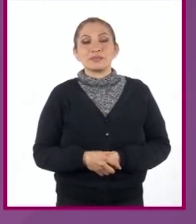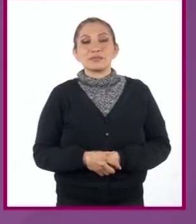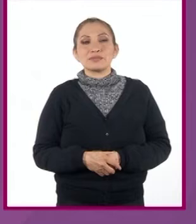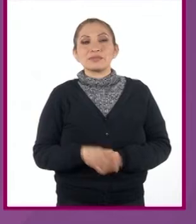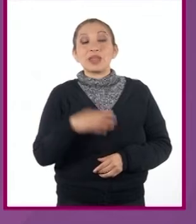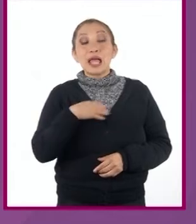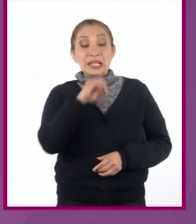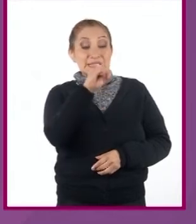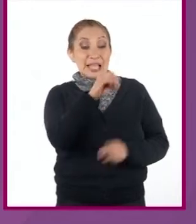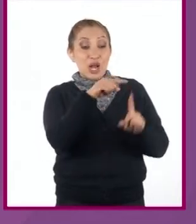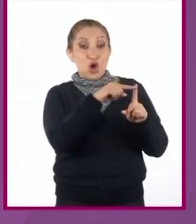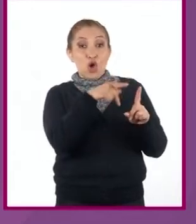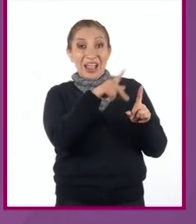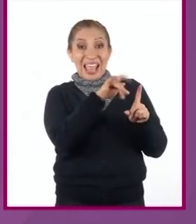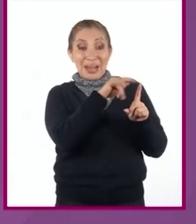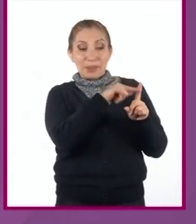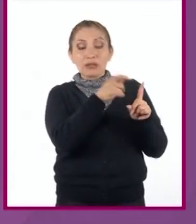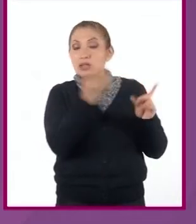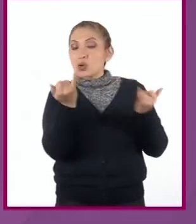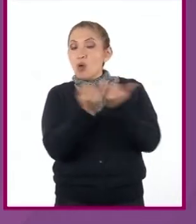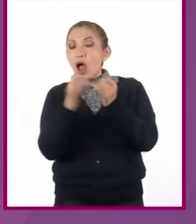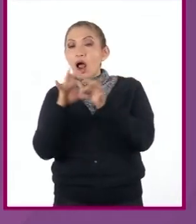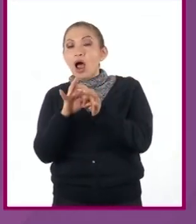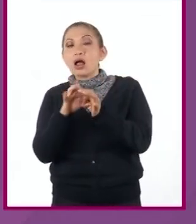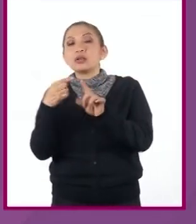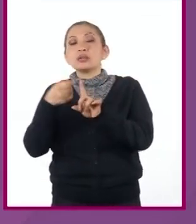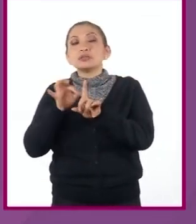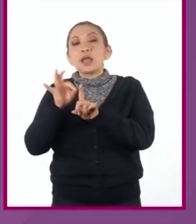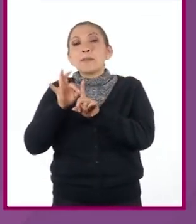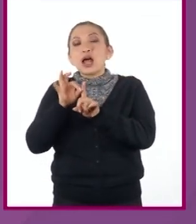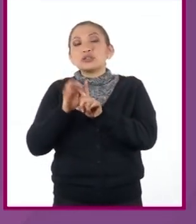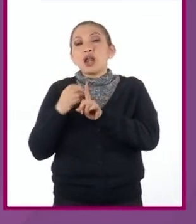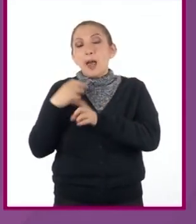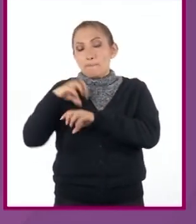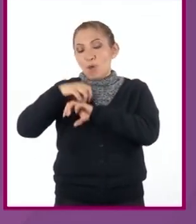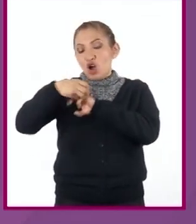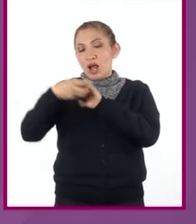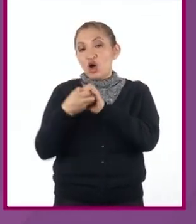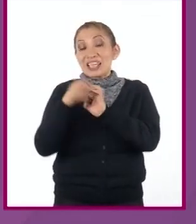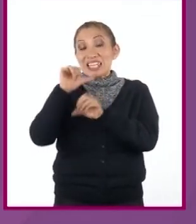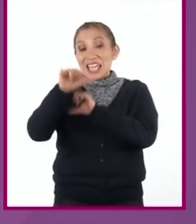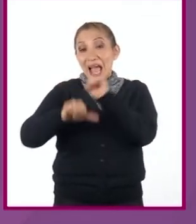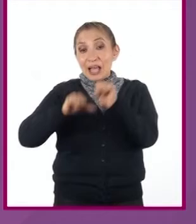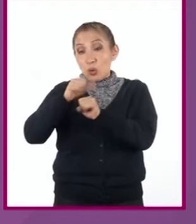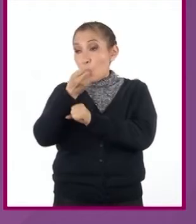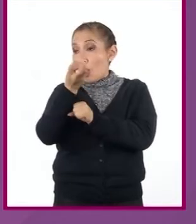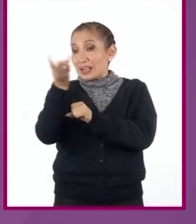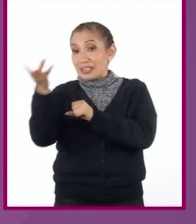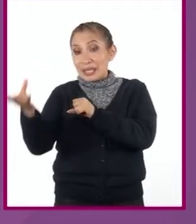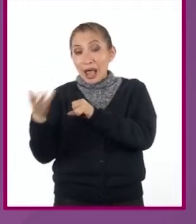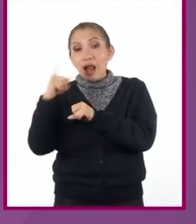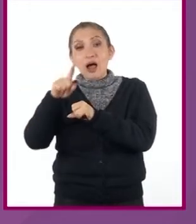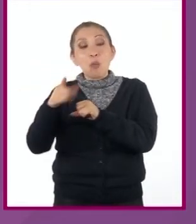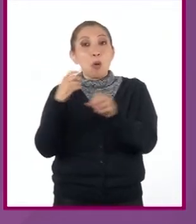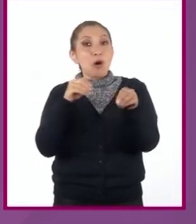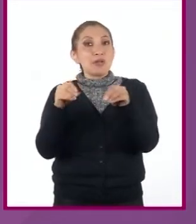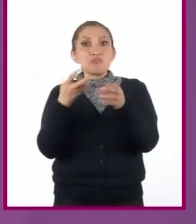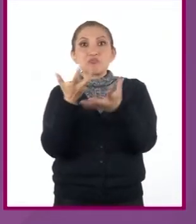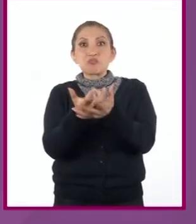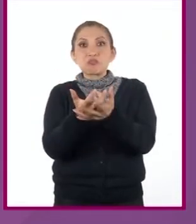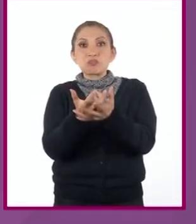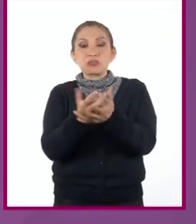El 0 en la escala Kelvin corresponde a la temperatura en la que las moléculas y los átomos de cualquier material dejan de